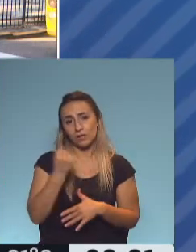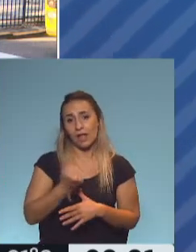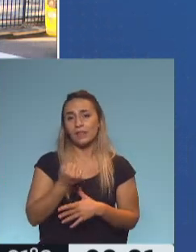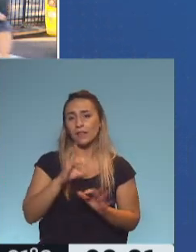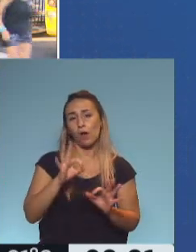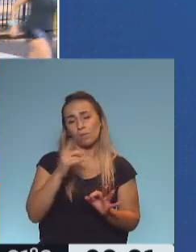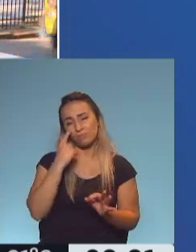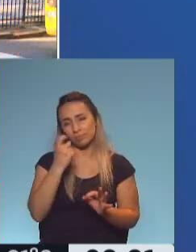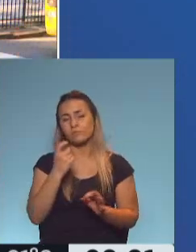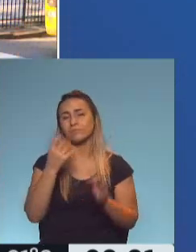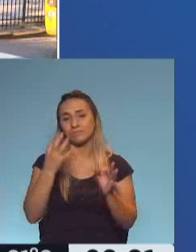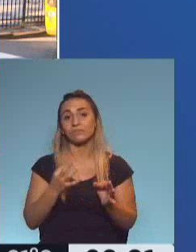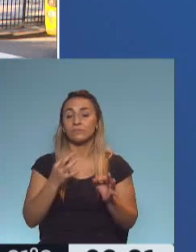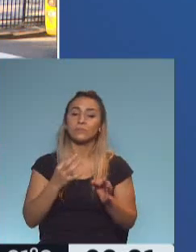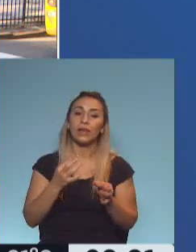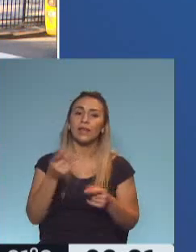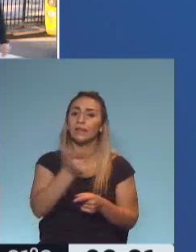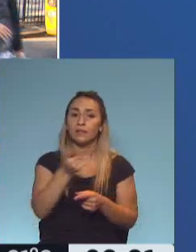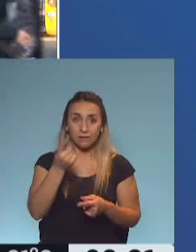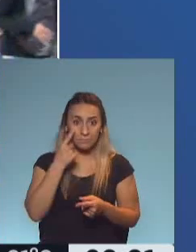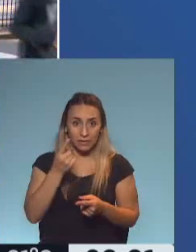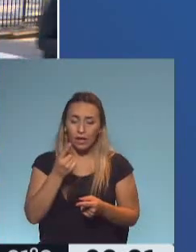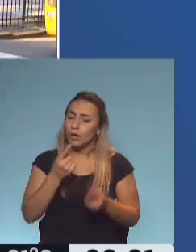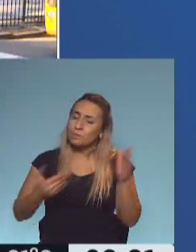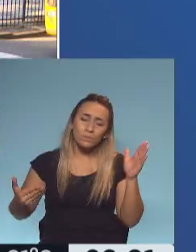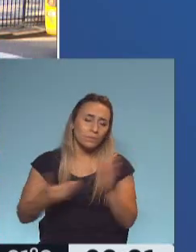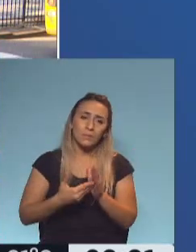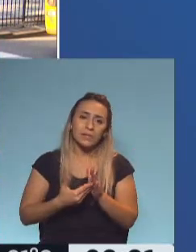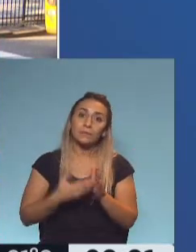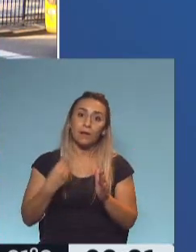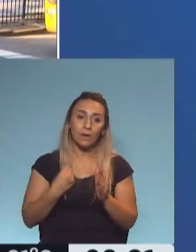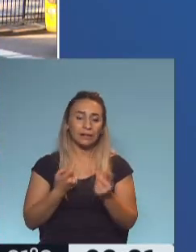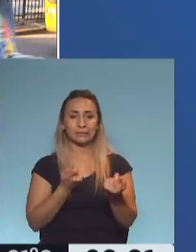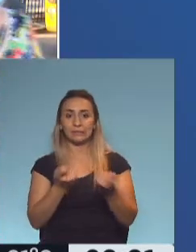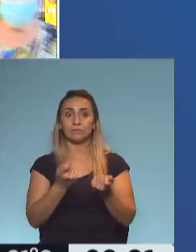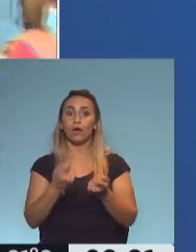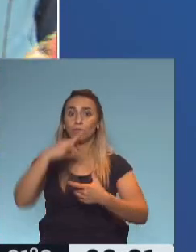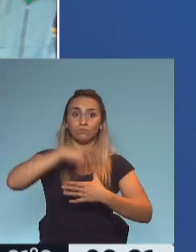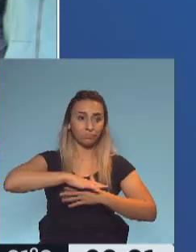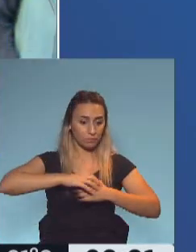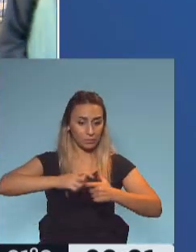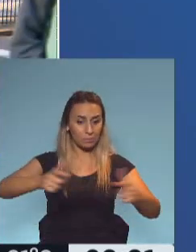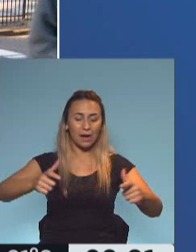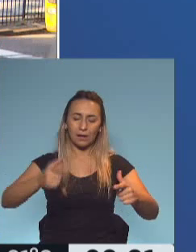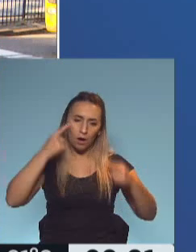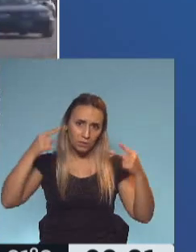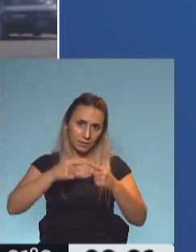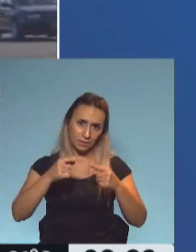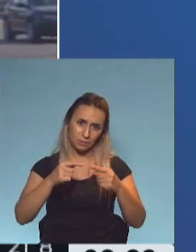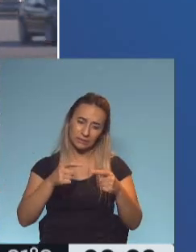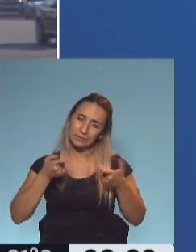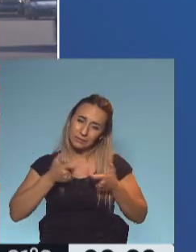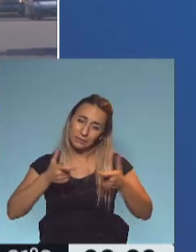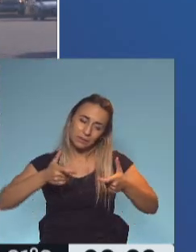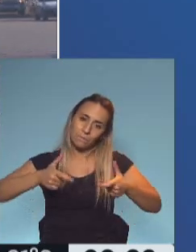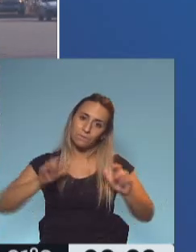pero se trata de esto, de manejar los números del coronavirus. Estamos en una situación muy grave. Sí, está claro que la industria